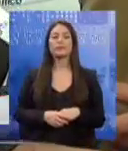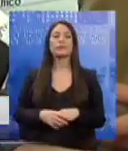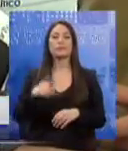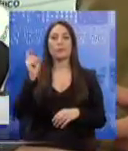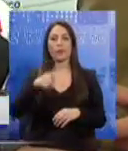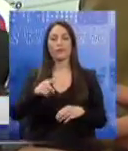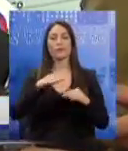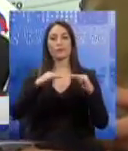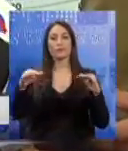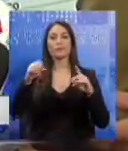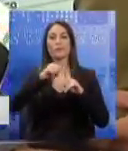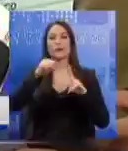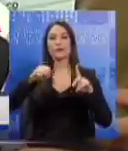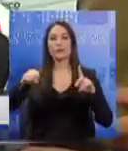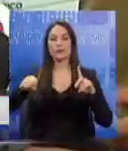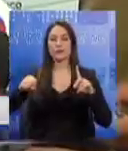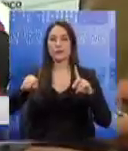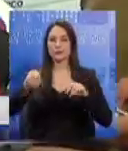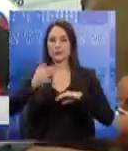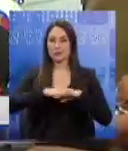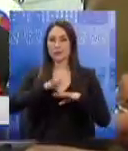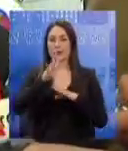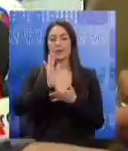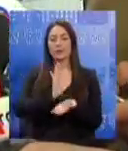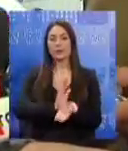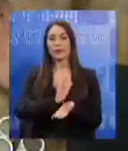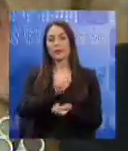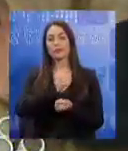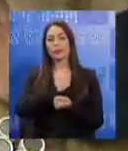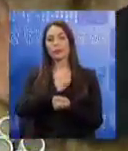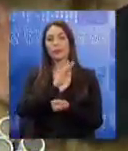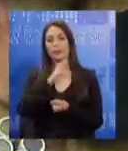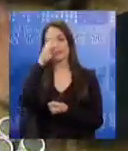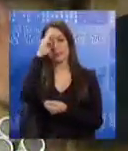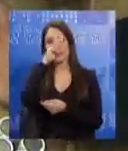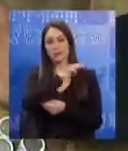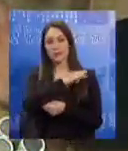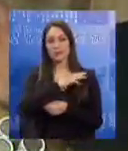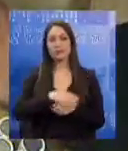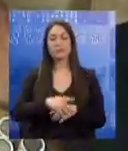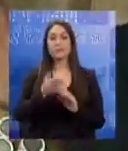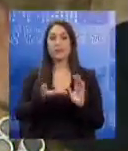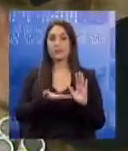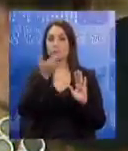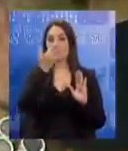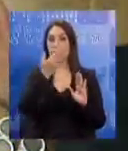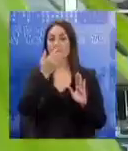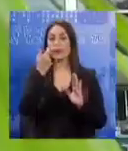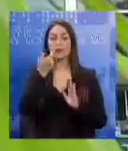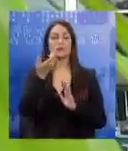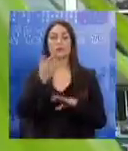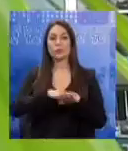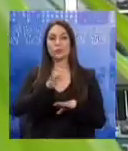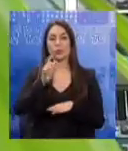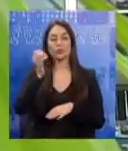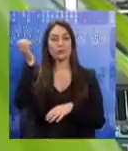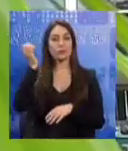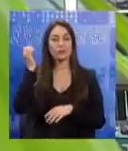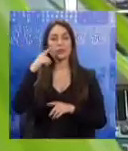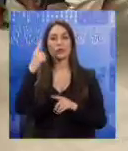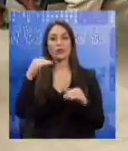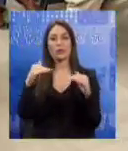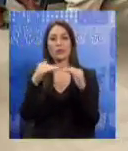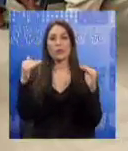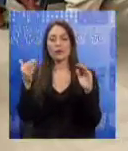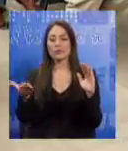de estos sistemas, de estos regímenes de seguridad social que son especiales. El texto plantea también que el incremento anual de las pensiones se desarrollará de forma similar a